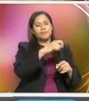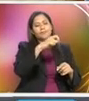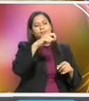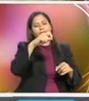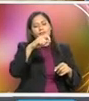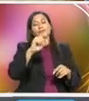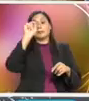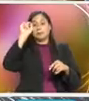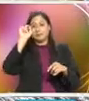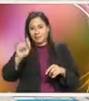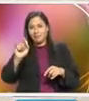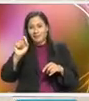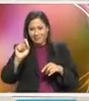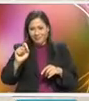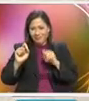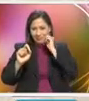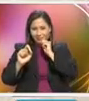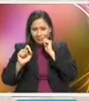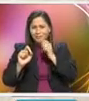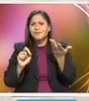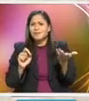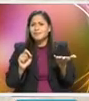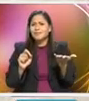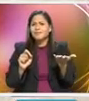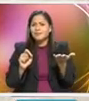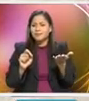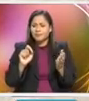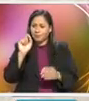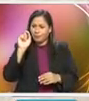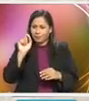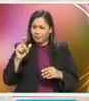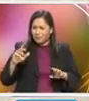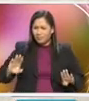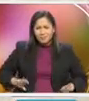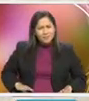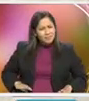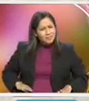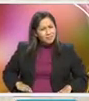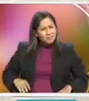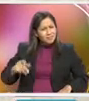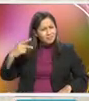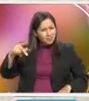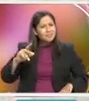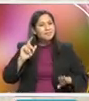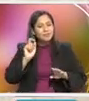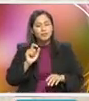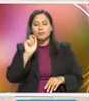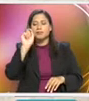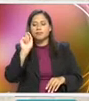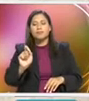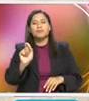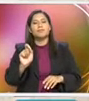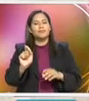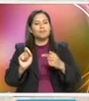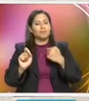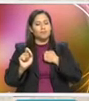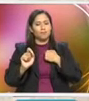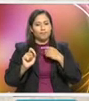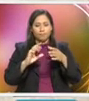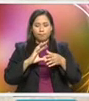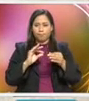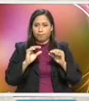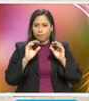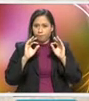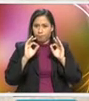firmar, escribe con un punto. ¿Qué nos está diciendo la personalidad que hace esto? Es una forma de reafirmar, es